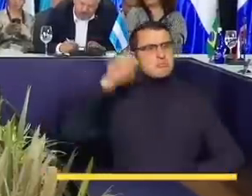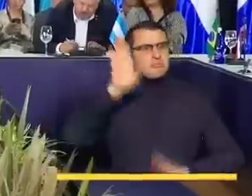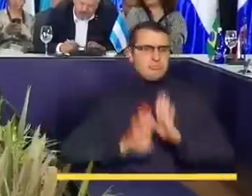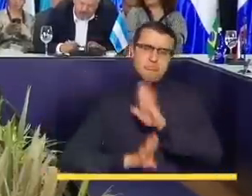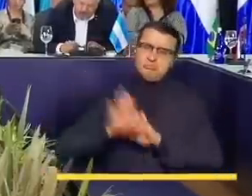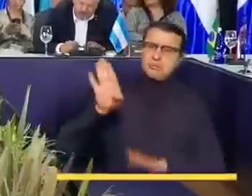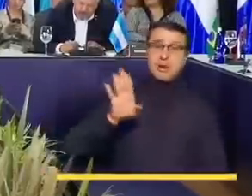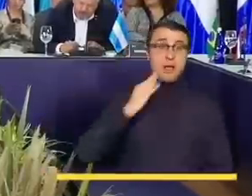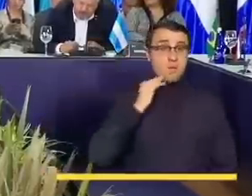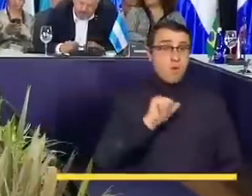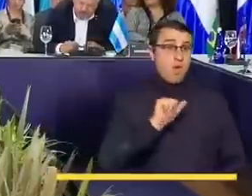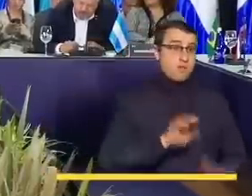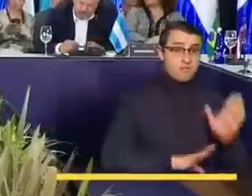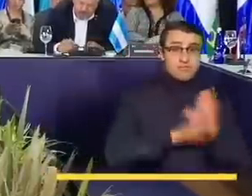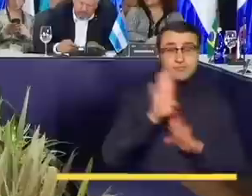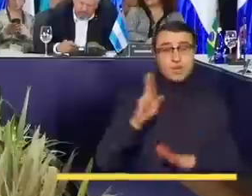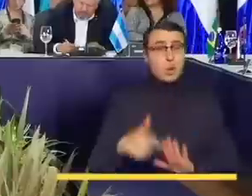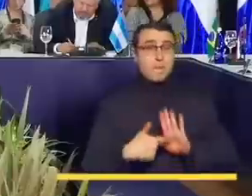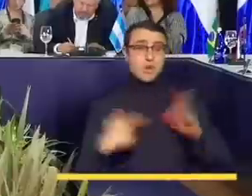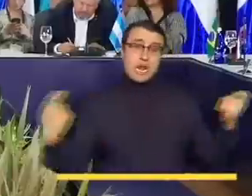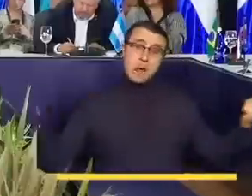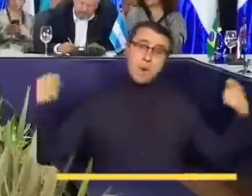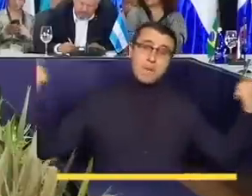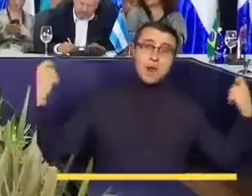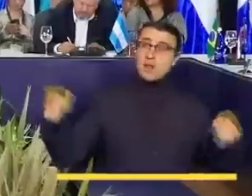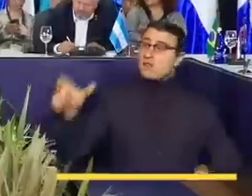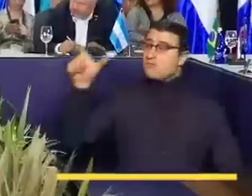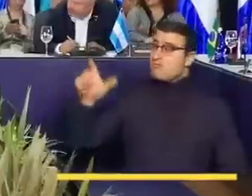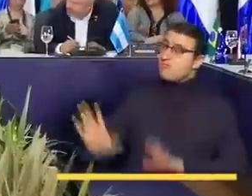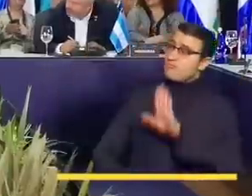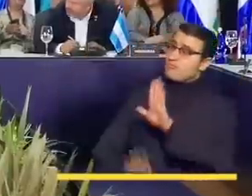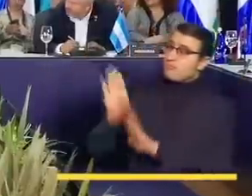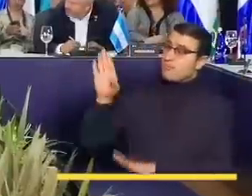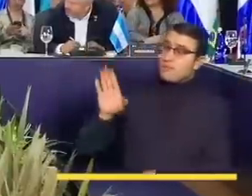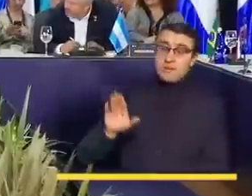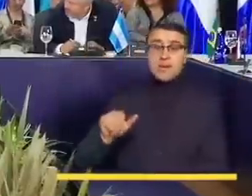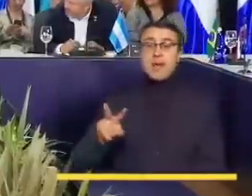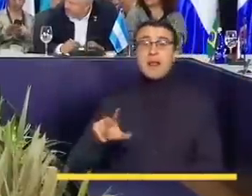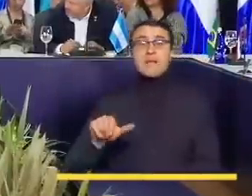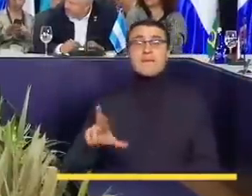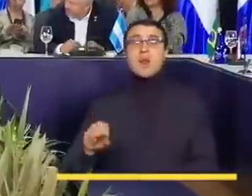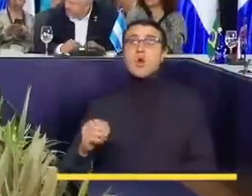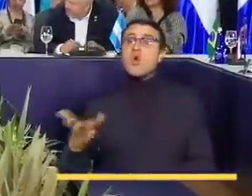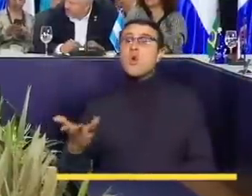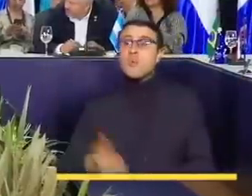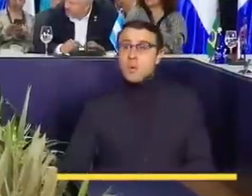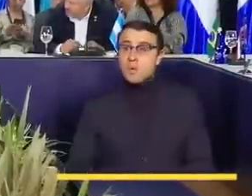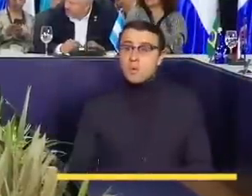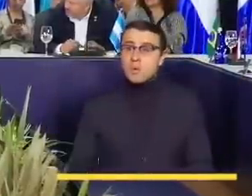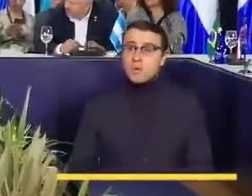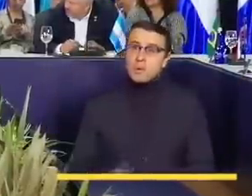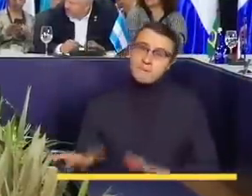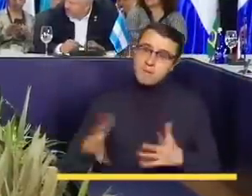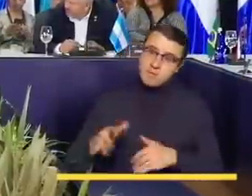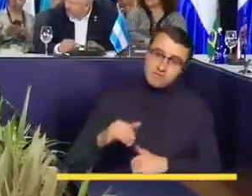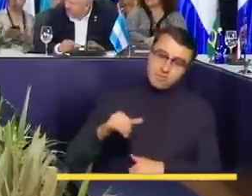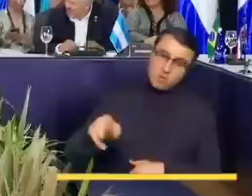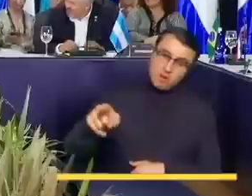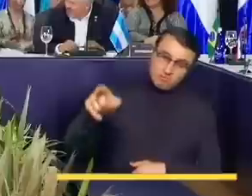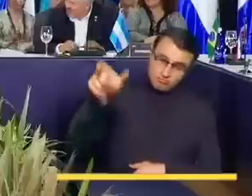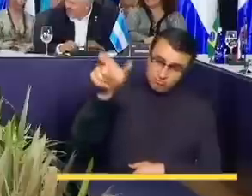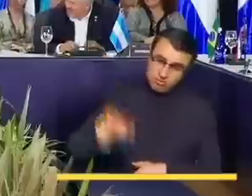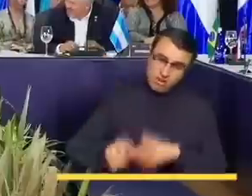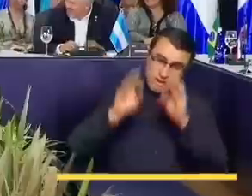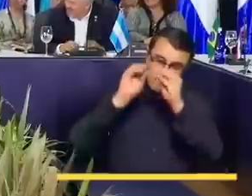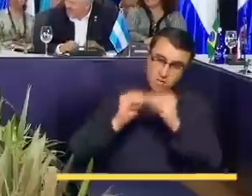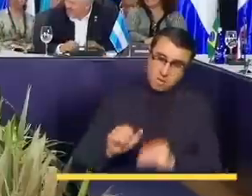del éxito y lo que ven por los comerciales, ¿cómo es un hombre de éxito, Álvaro? Más o menos así como Álvaro.